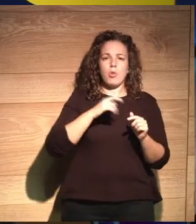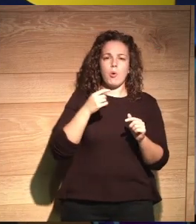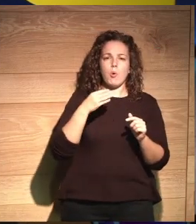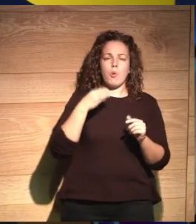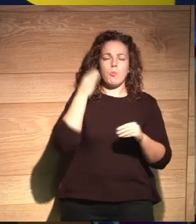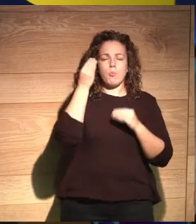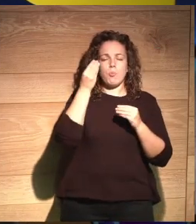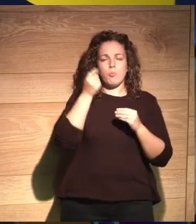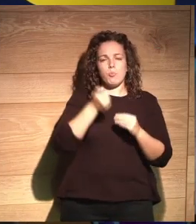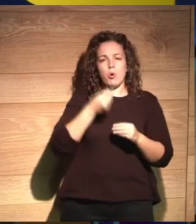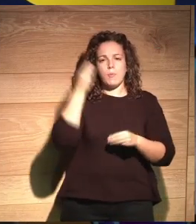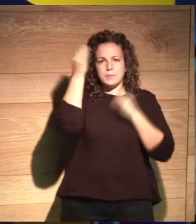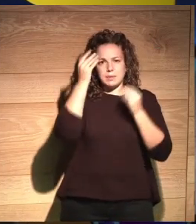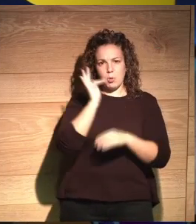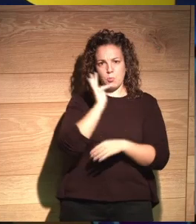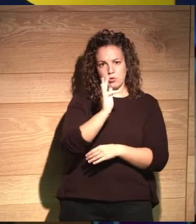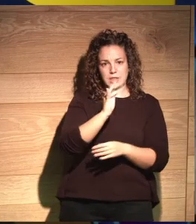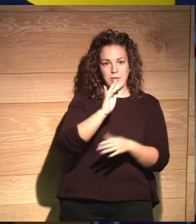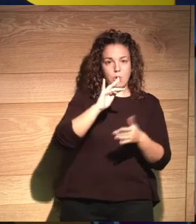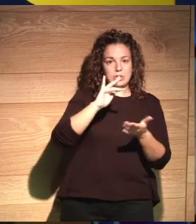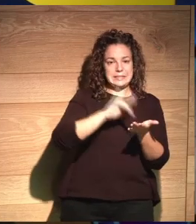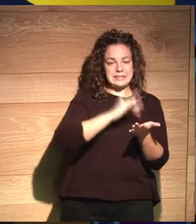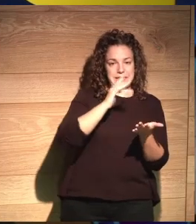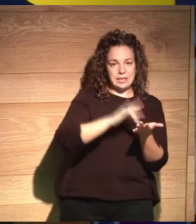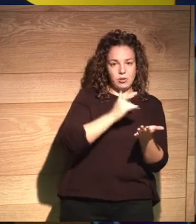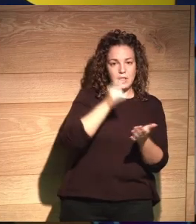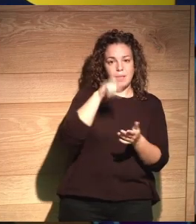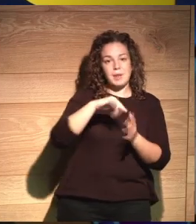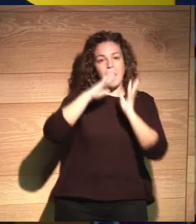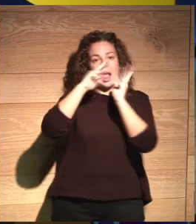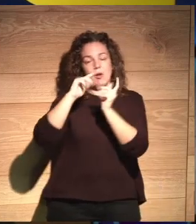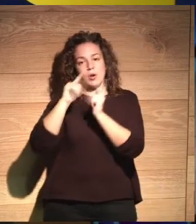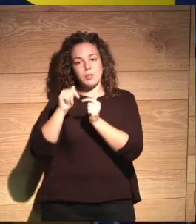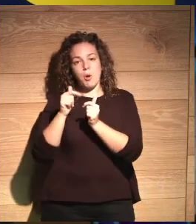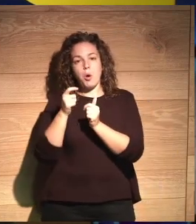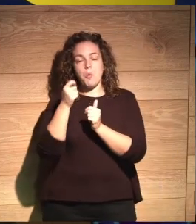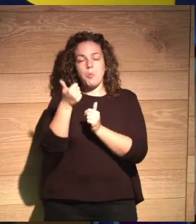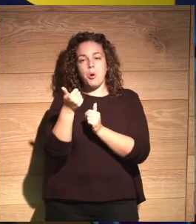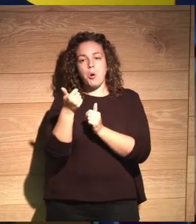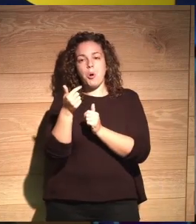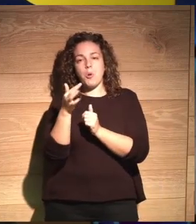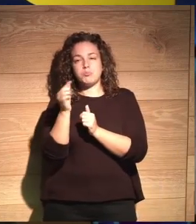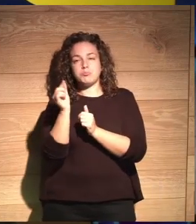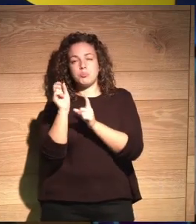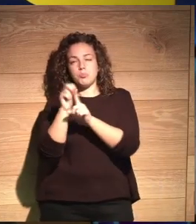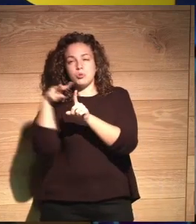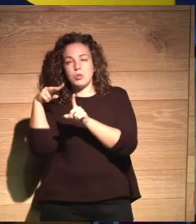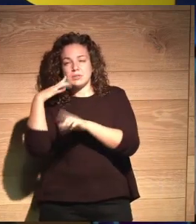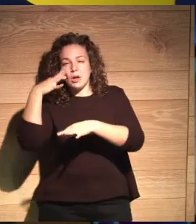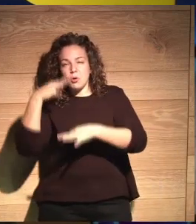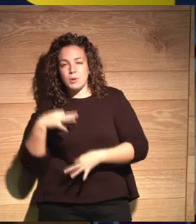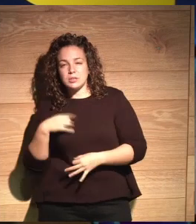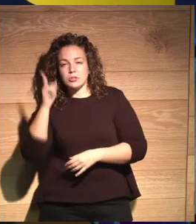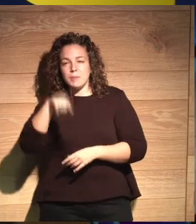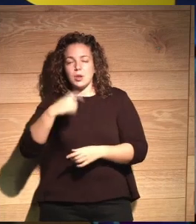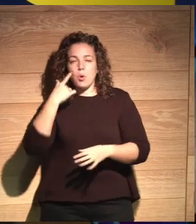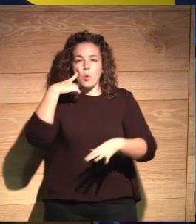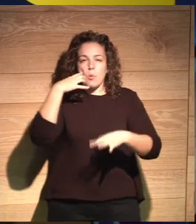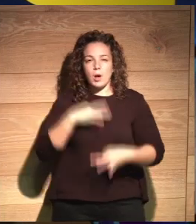tecnología que también el algoritmo tiene su punto su punto humanista y desde luego lo tenemos los humanos